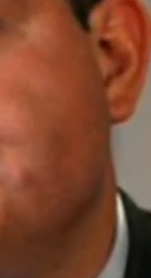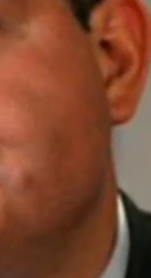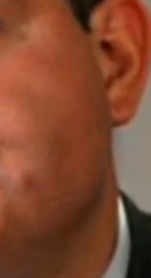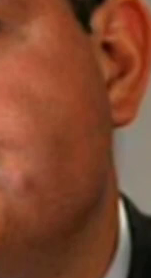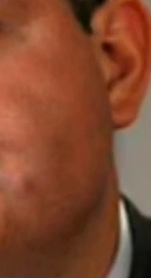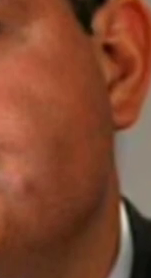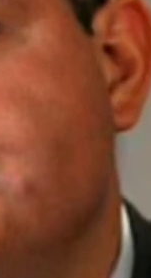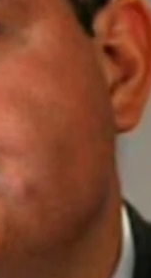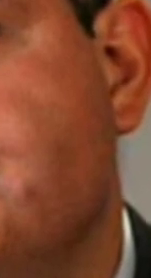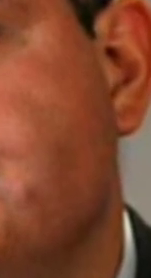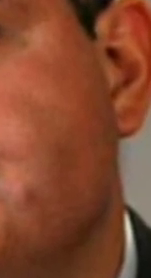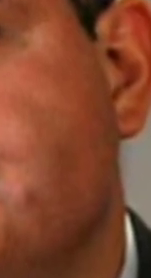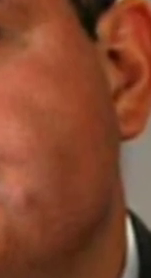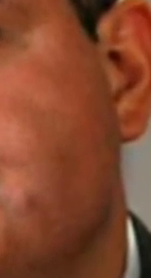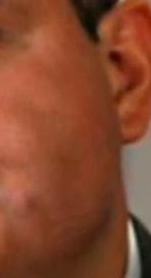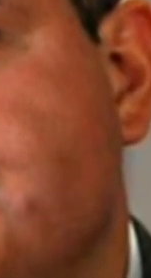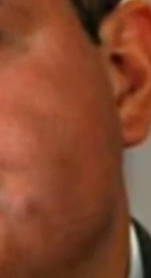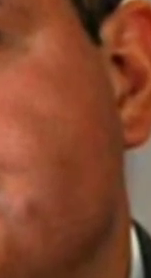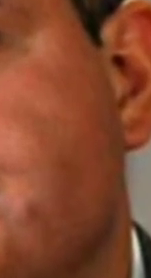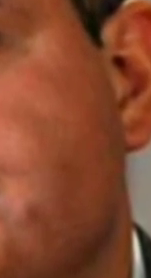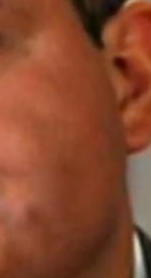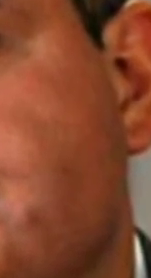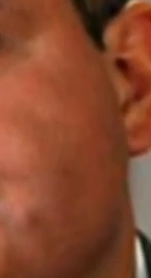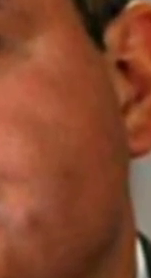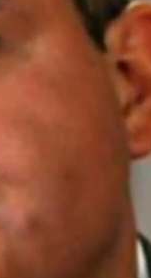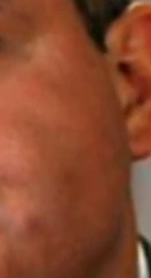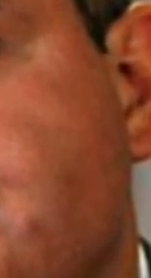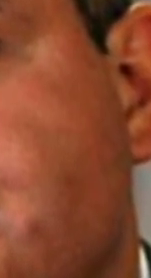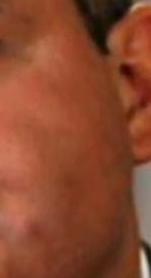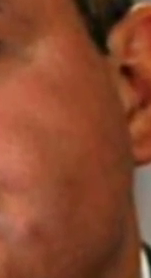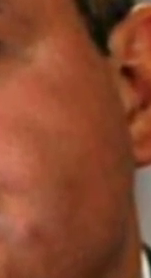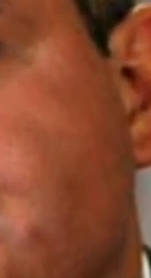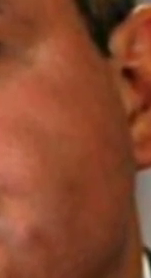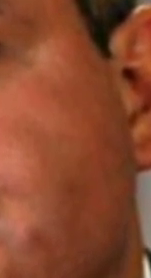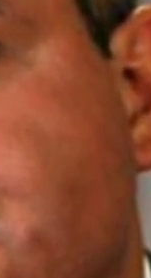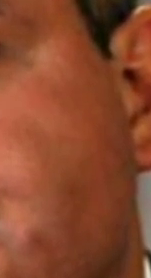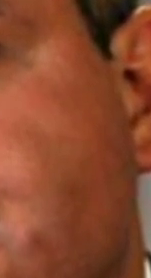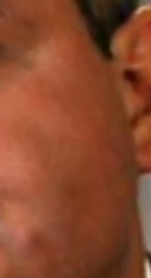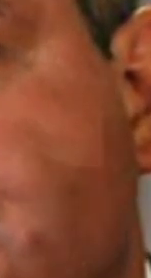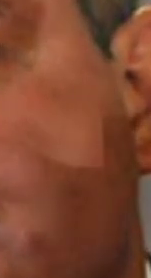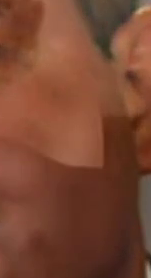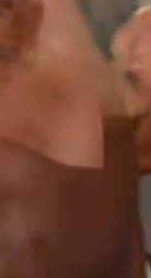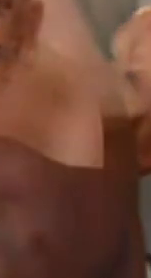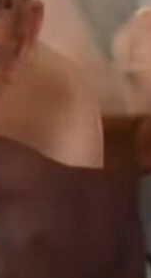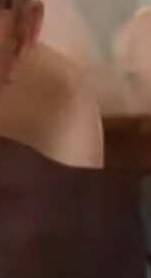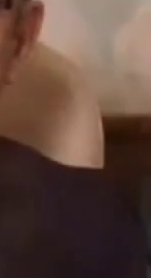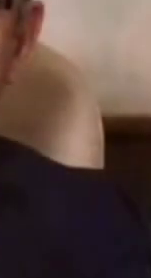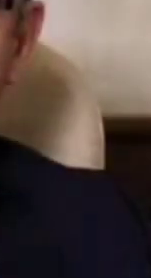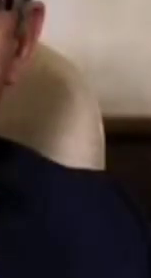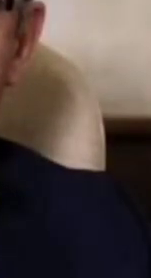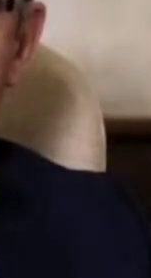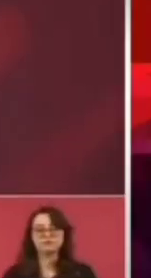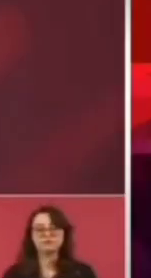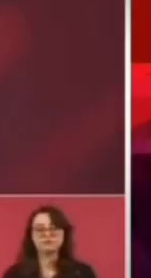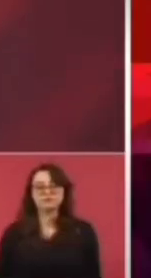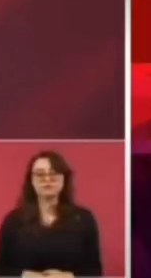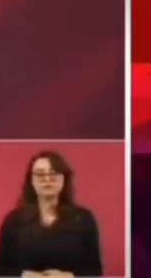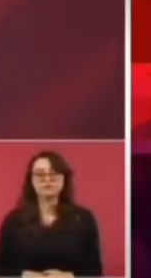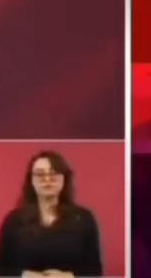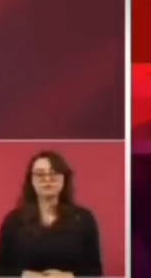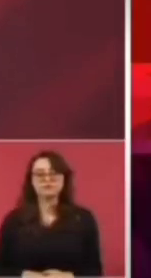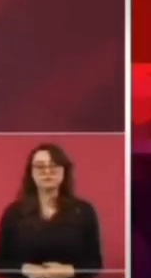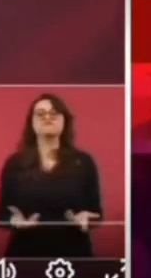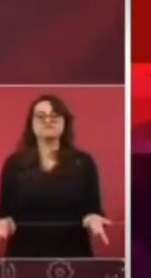gobierno de Felipe Calderón. Y ahora esta funcionaria está manejando el dinero del Poder Judicial de la Federación. Increíble, pero cierto. Esto es lo que reveló el